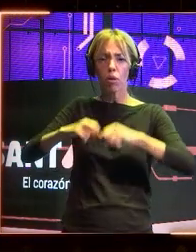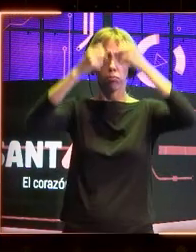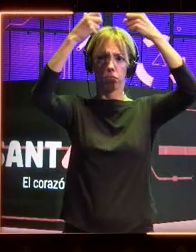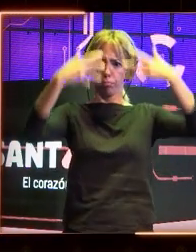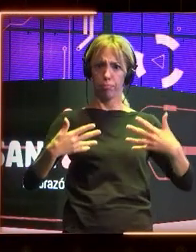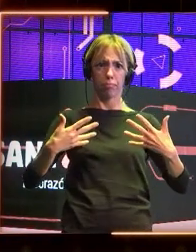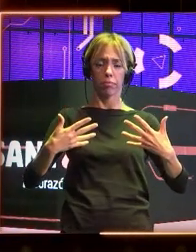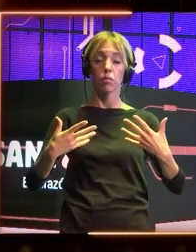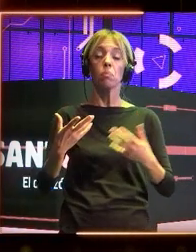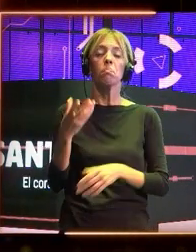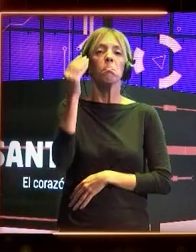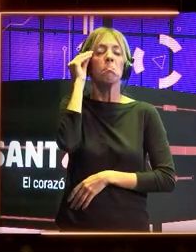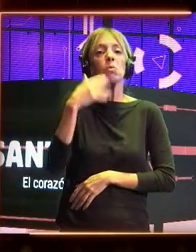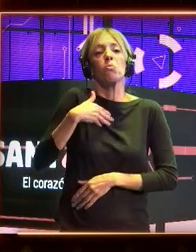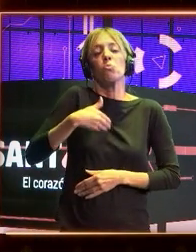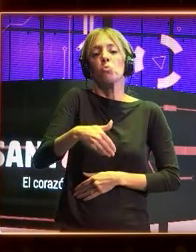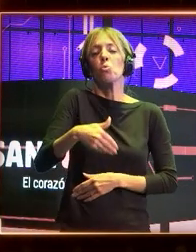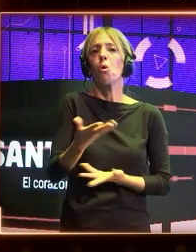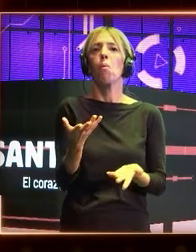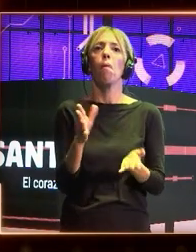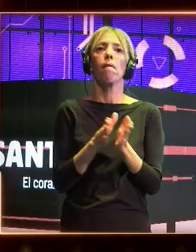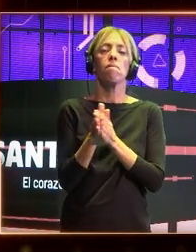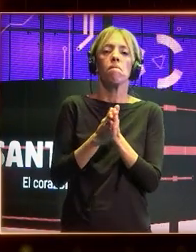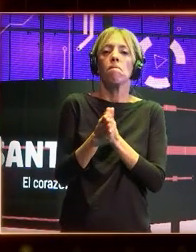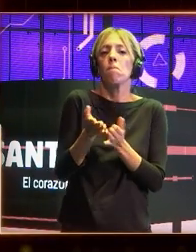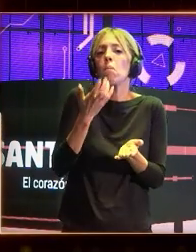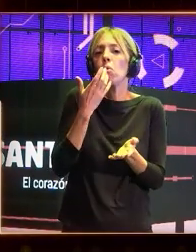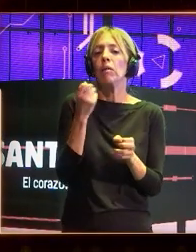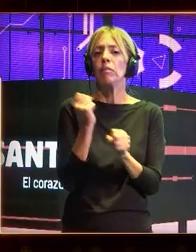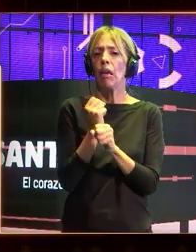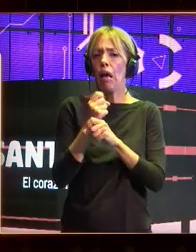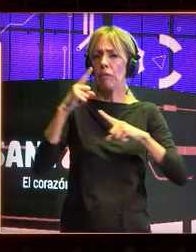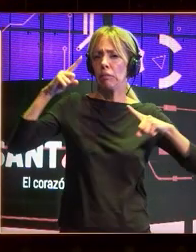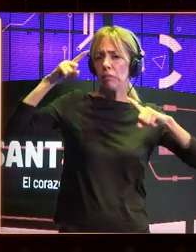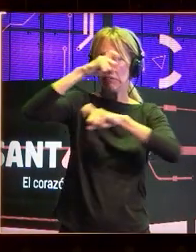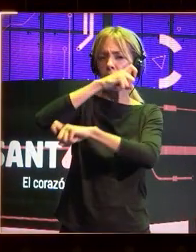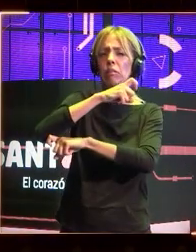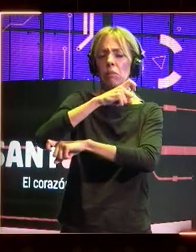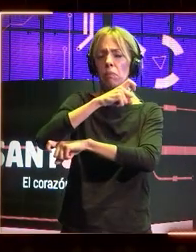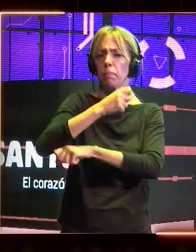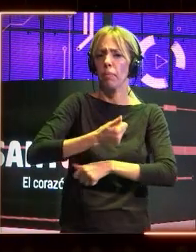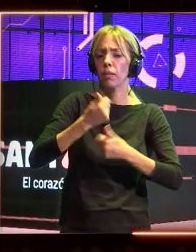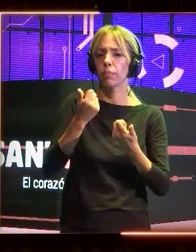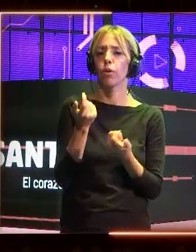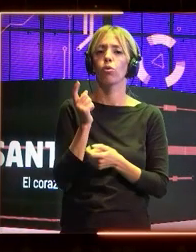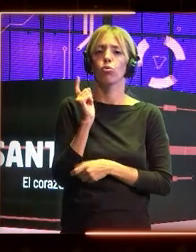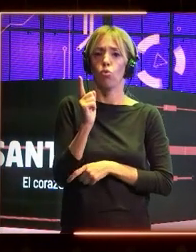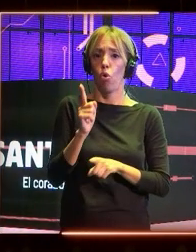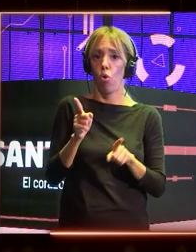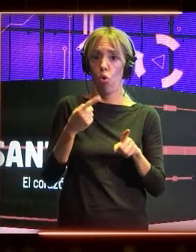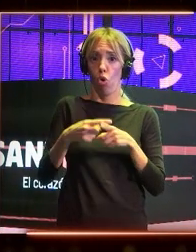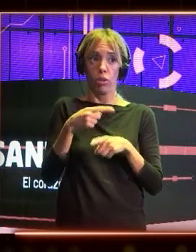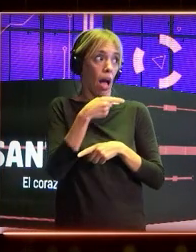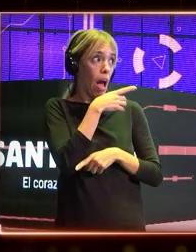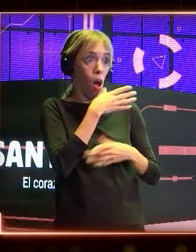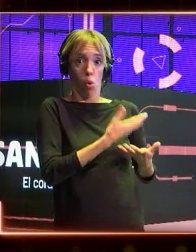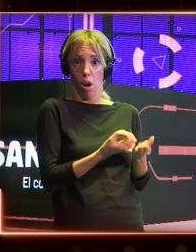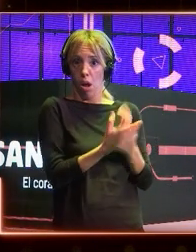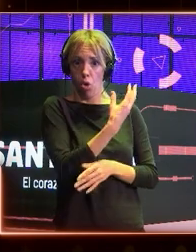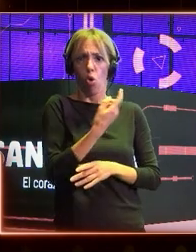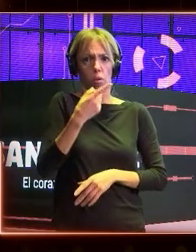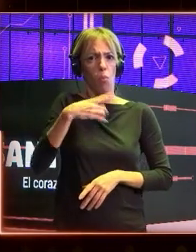un futuro cercano vamos a poder ejecutar incluso tareas más complejas vale No solamente cositas como las que le estamos pidiendo